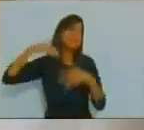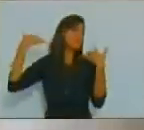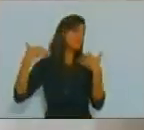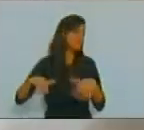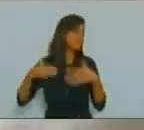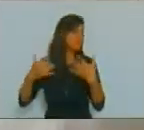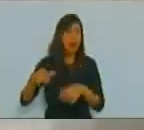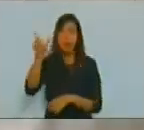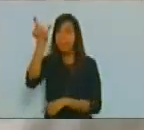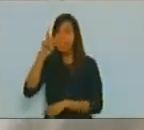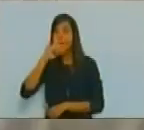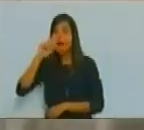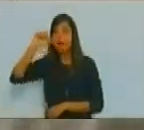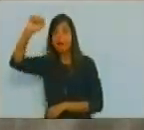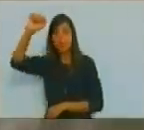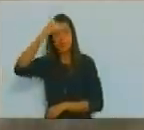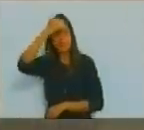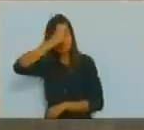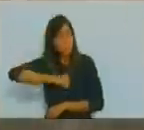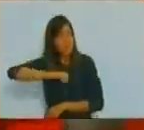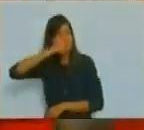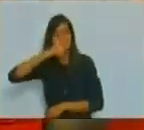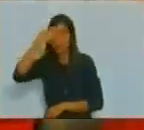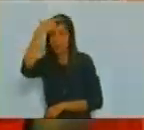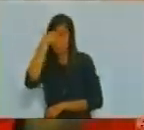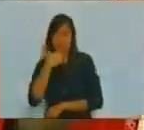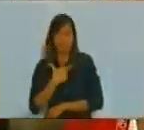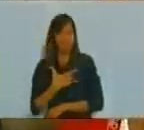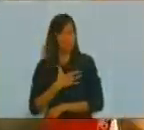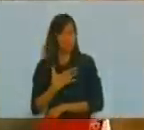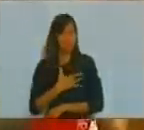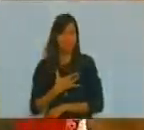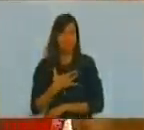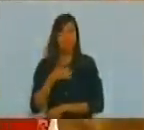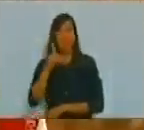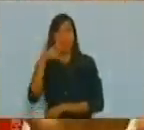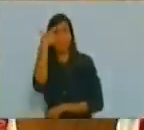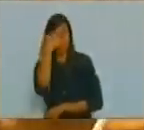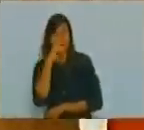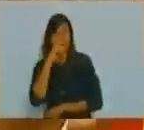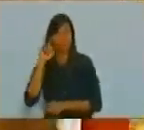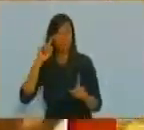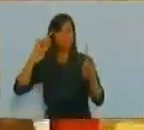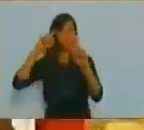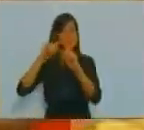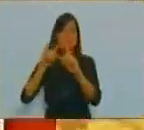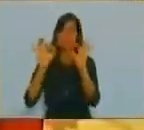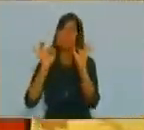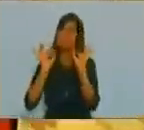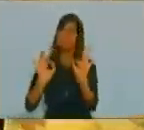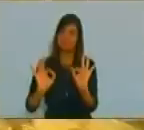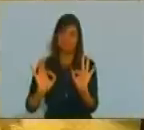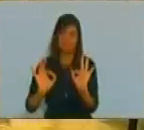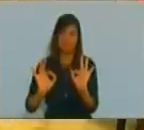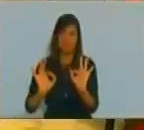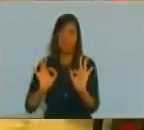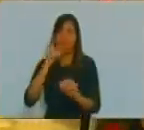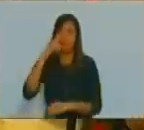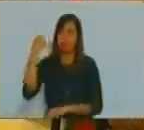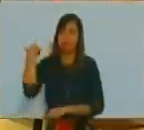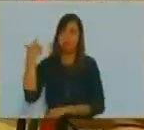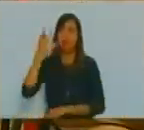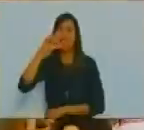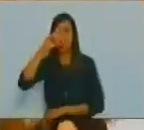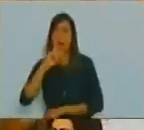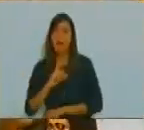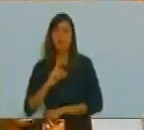incólume incólume su sentido su perspectiva lo decíamos hace tres años